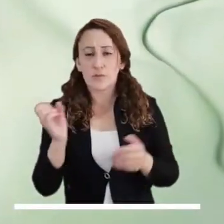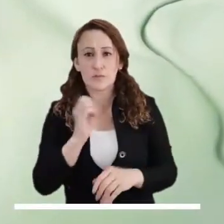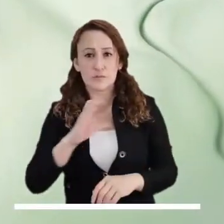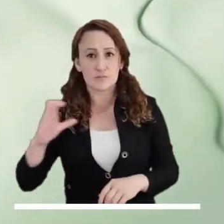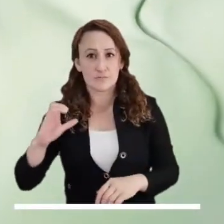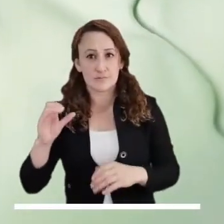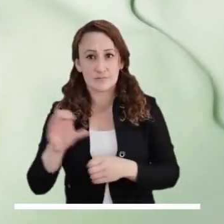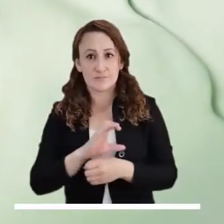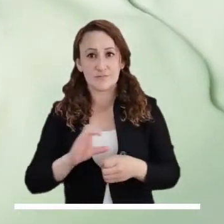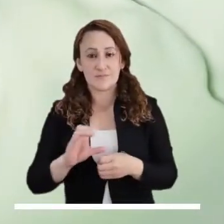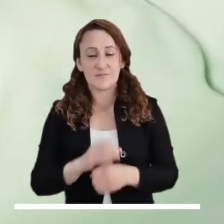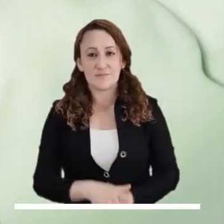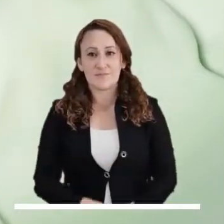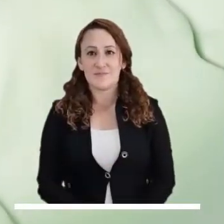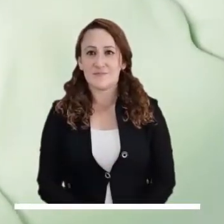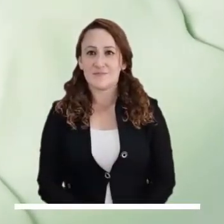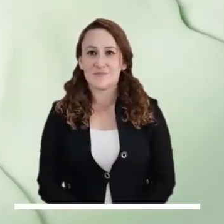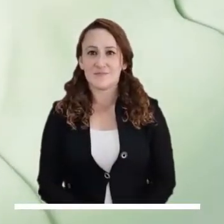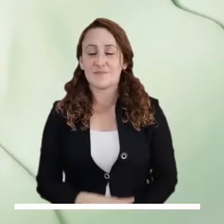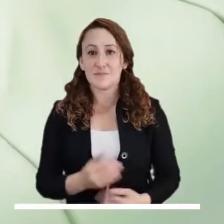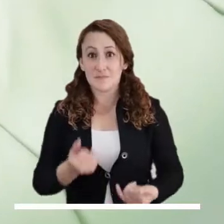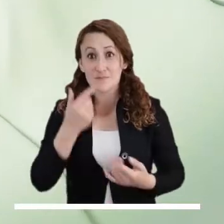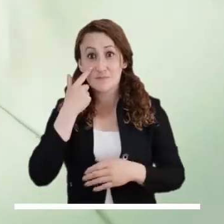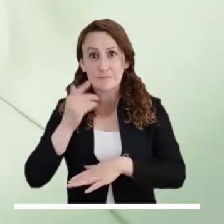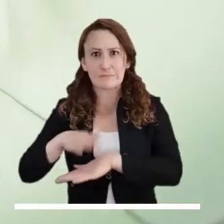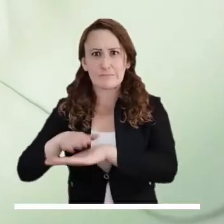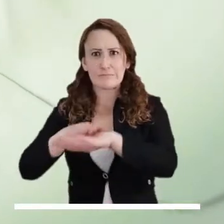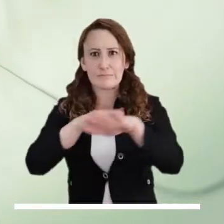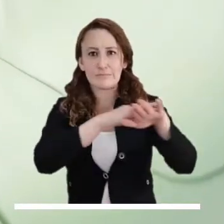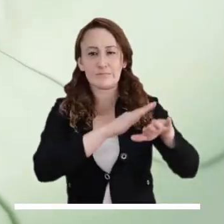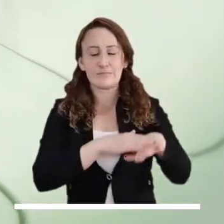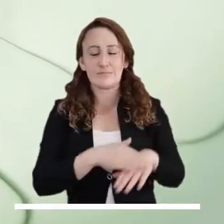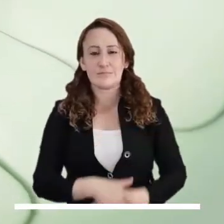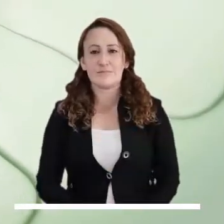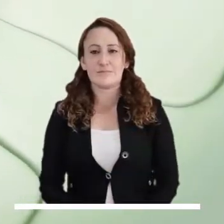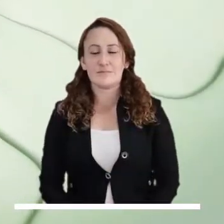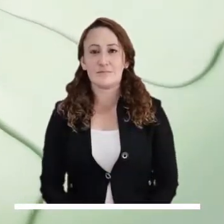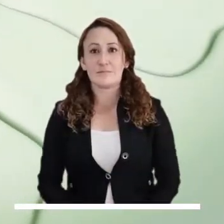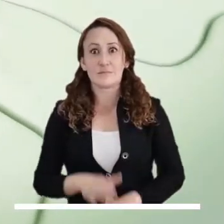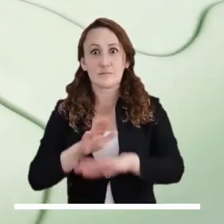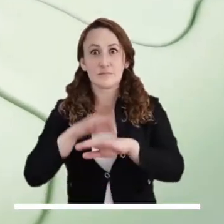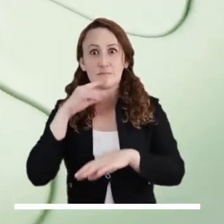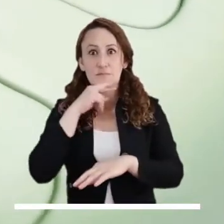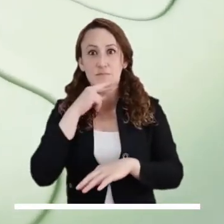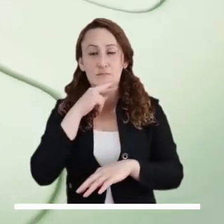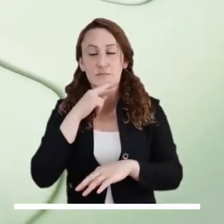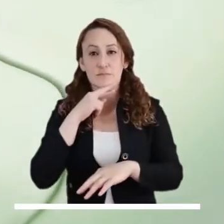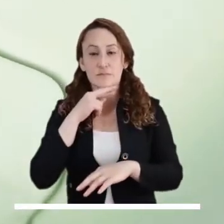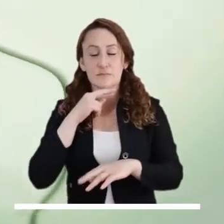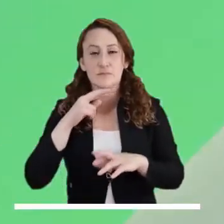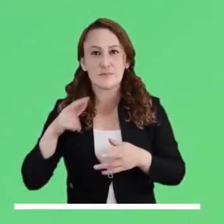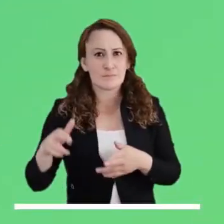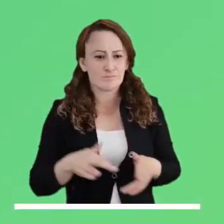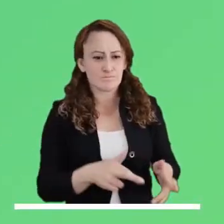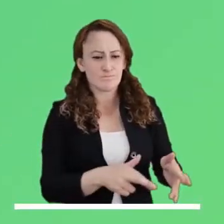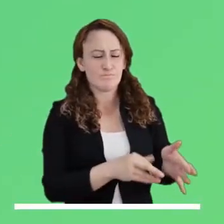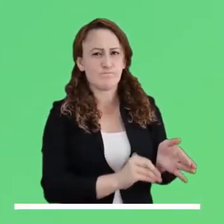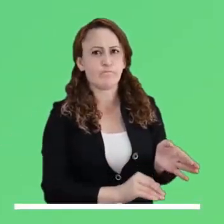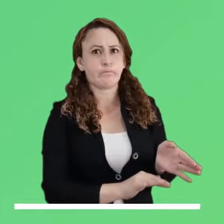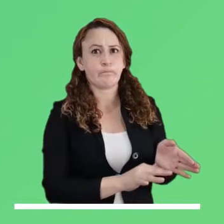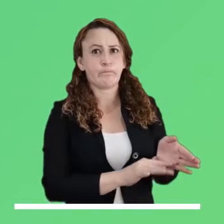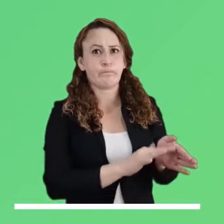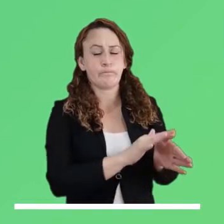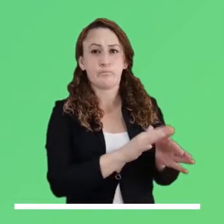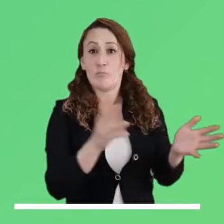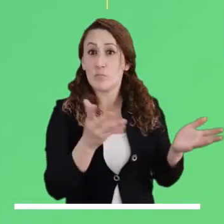Finalmente, la capital del país promete una tarde lluviosa. Las precipitaciones más significativas se esperan en el occidente de la ciudad.